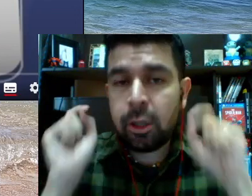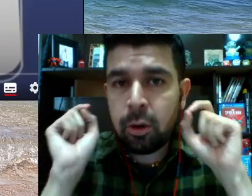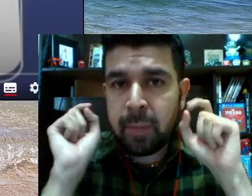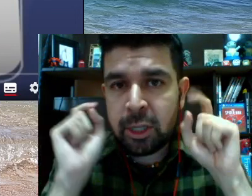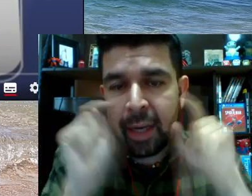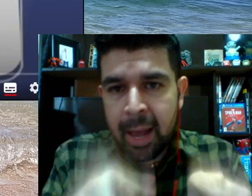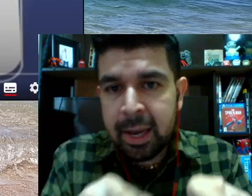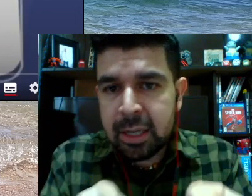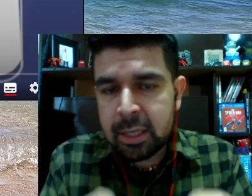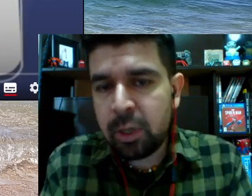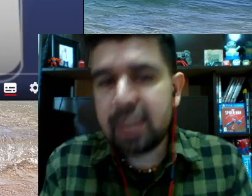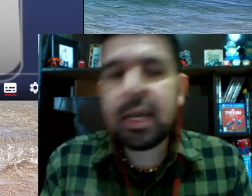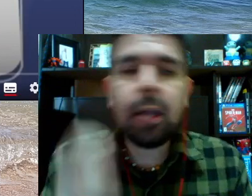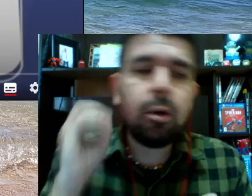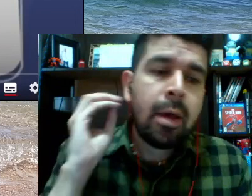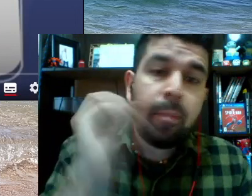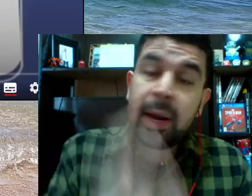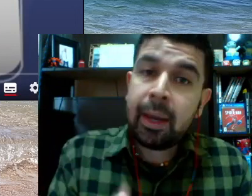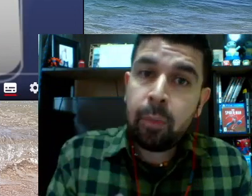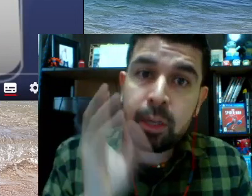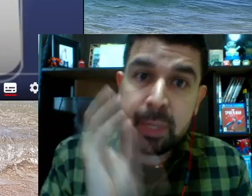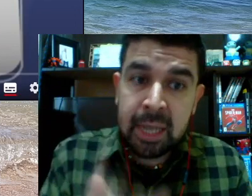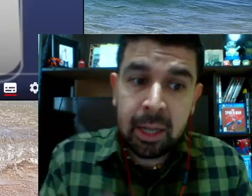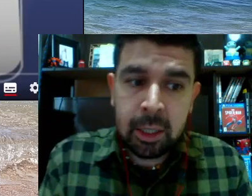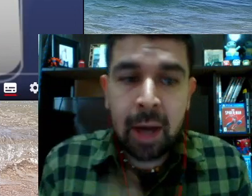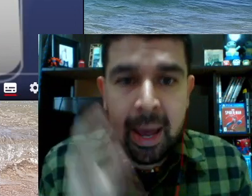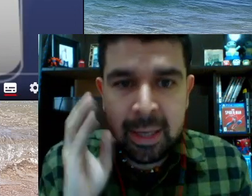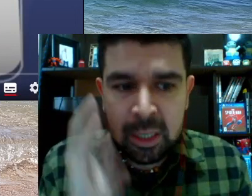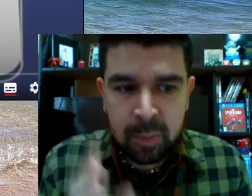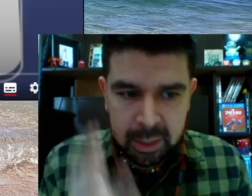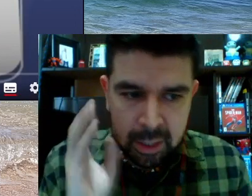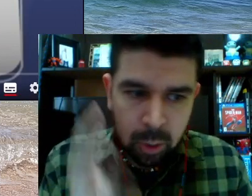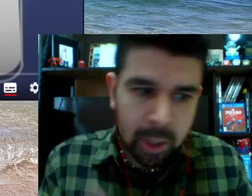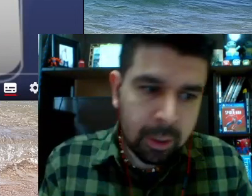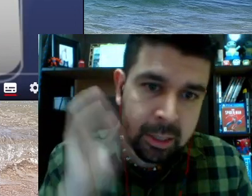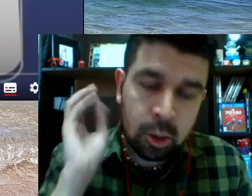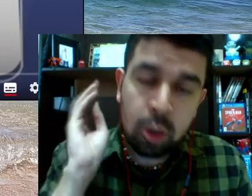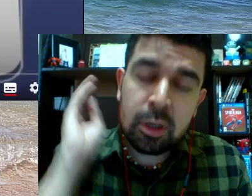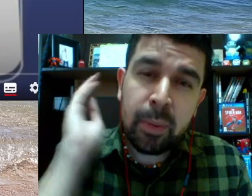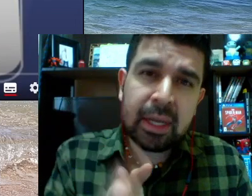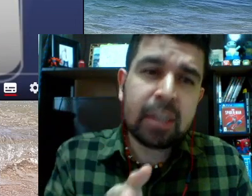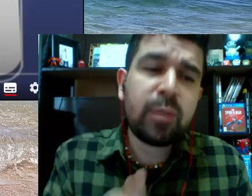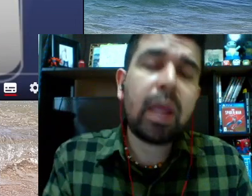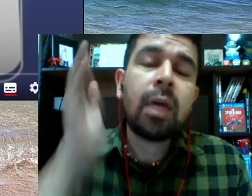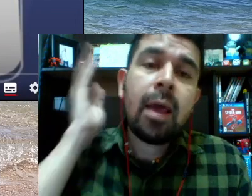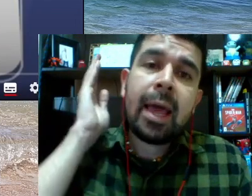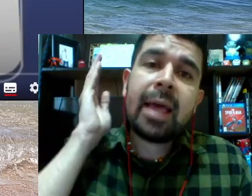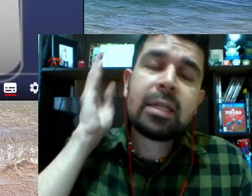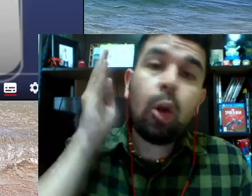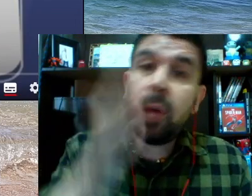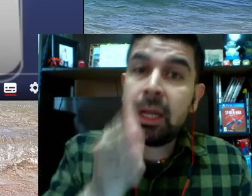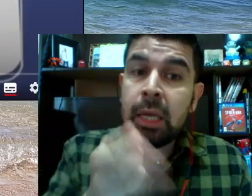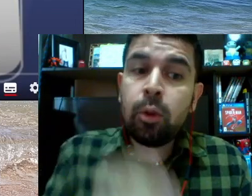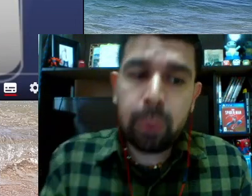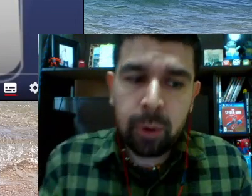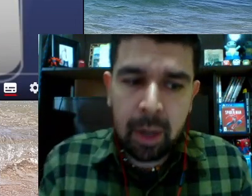haciendo mención de que ahí las están utilizando para que pongan especial atención a esas partes de acuerdo que son los aprendizajes esperados es el